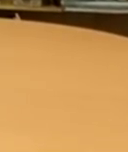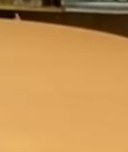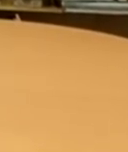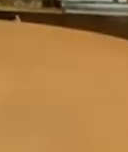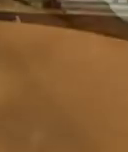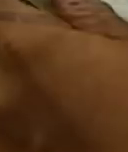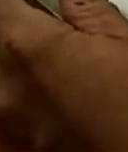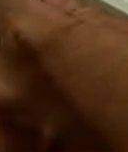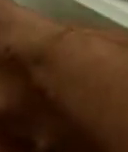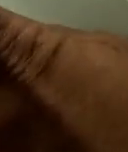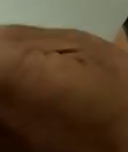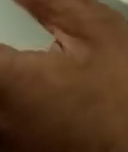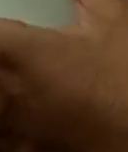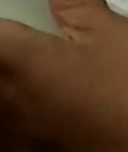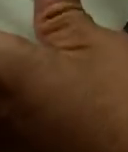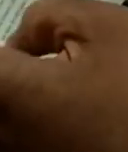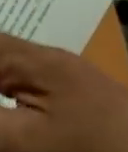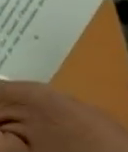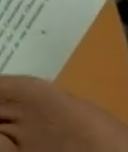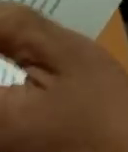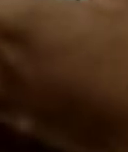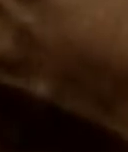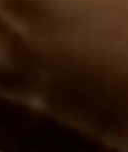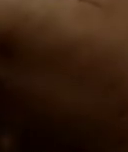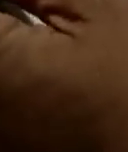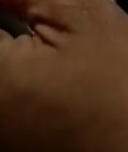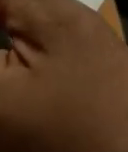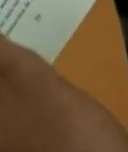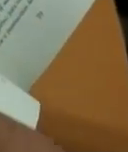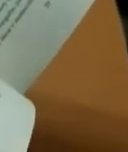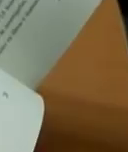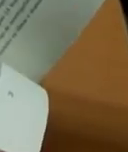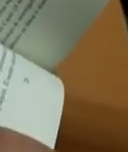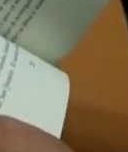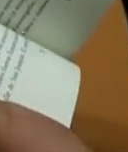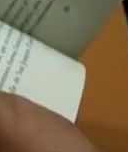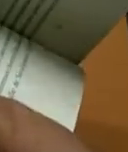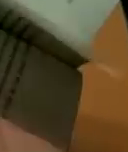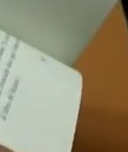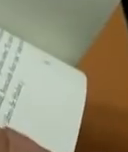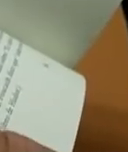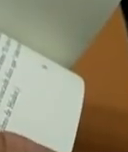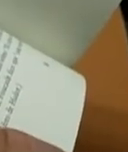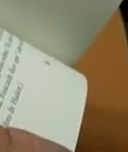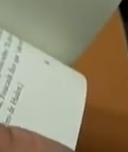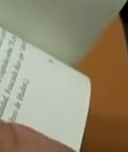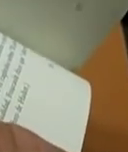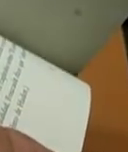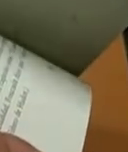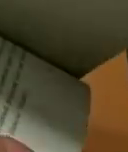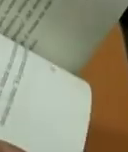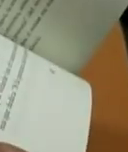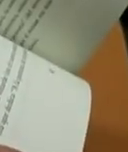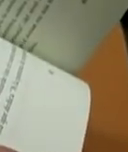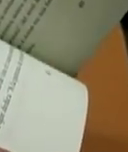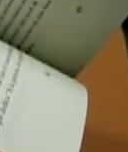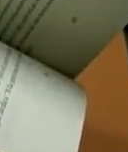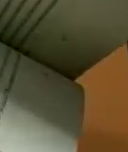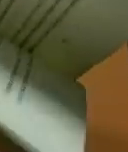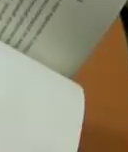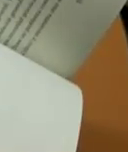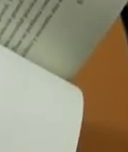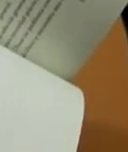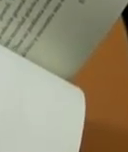lo que escribe. Él no aparece ni siquiera en imágenes. Ajá. Y nos ha hecho acercarnos a sus libros a partir